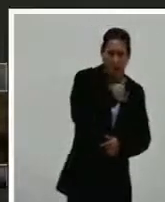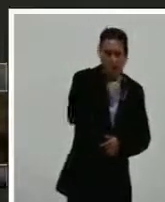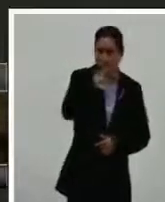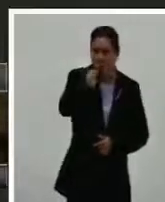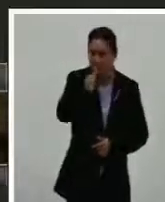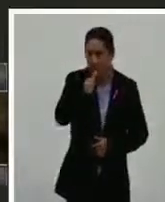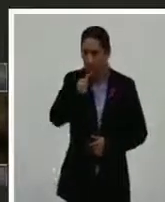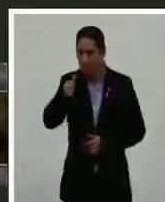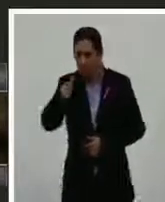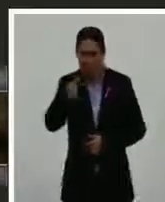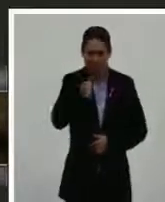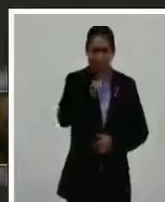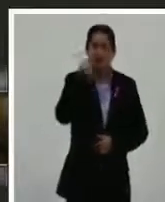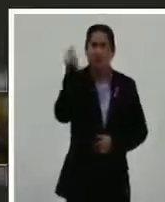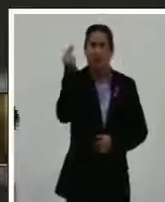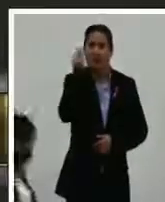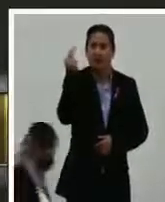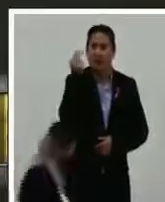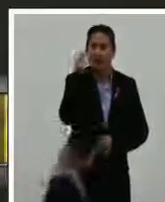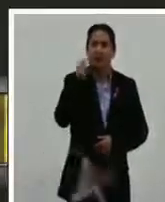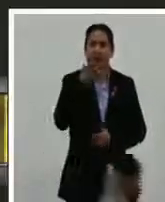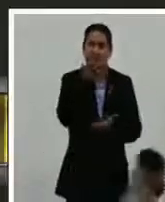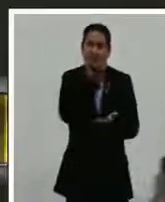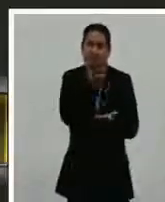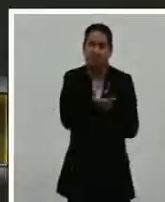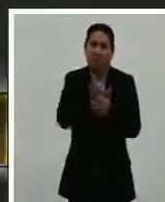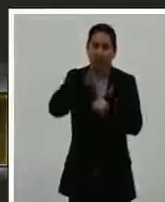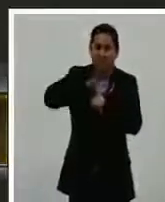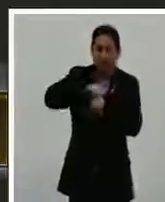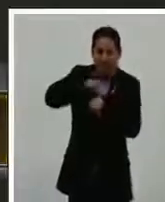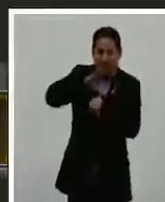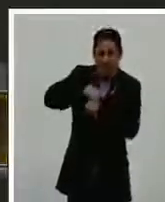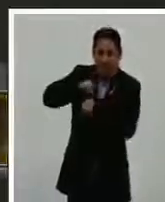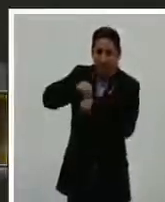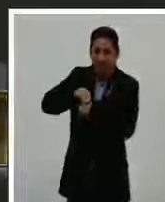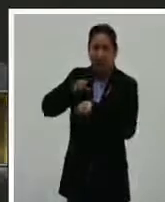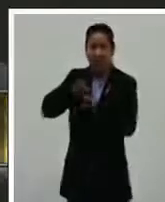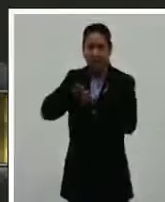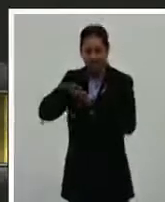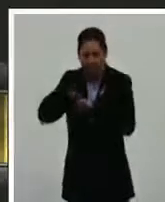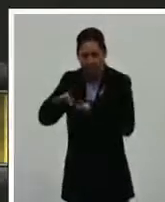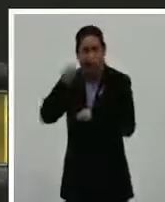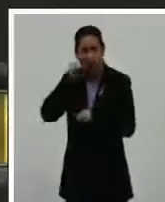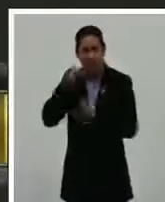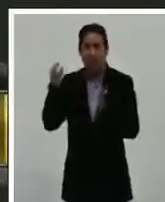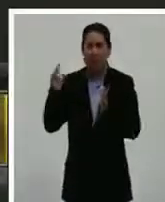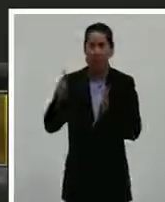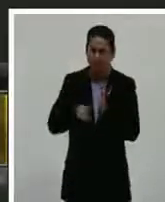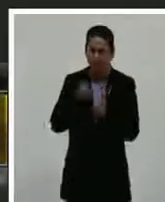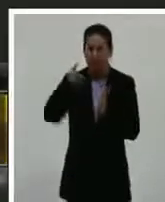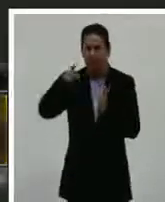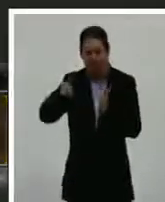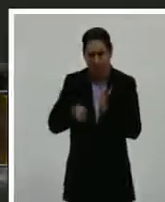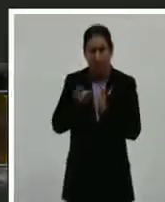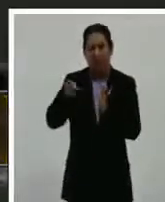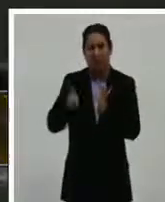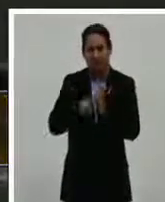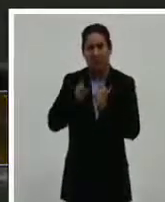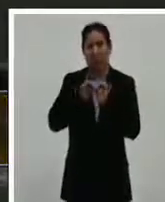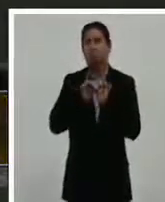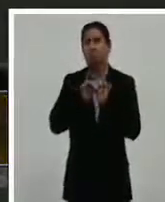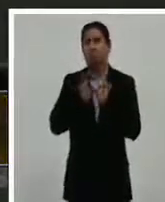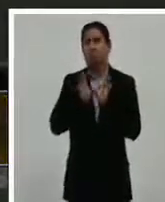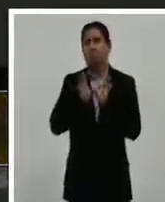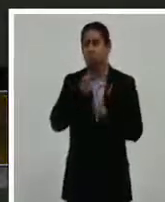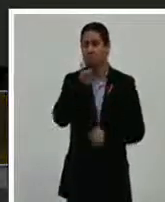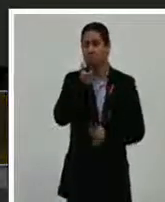se vean en la necesidad de solicitar permisos en sus trabajos de forma recurrente poniendo en riesgo sus